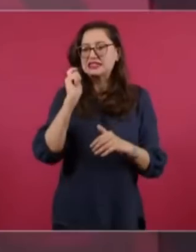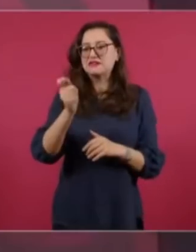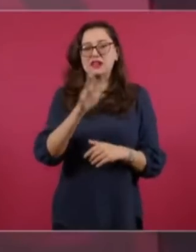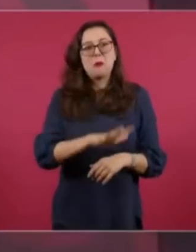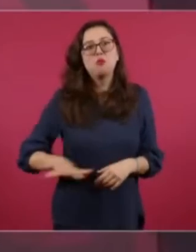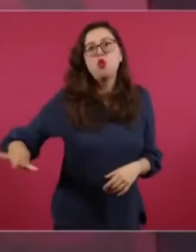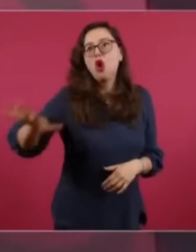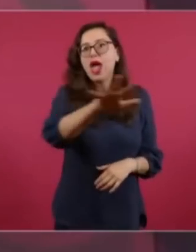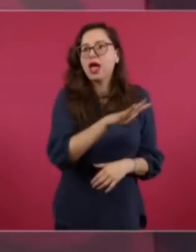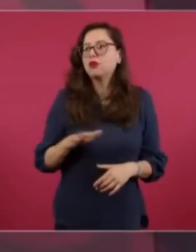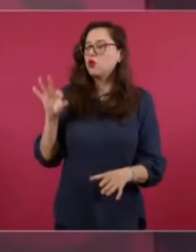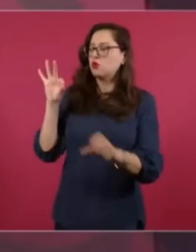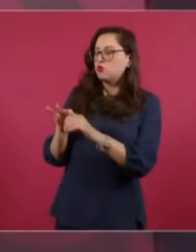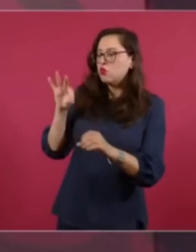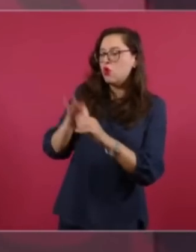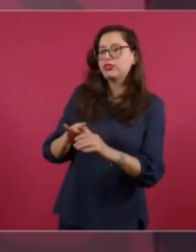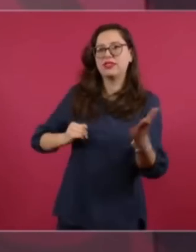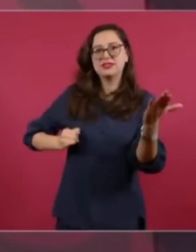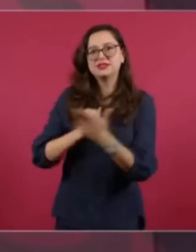pueblo decide,